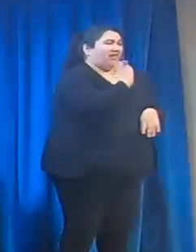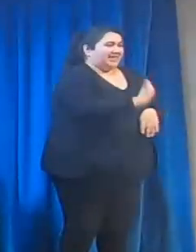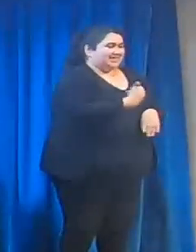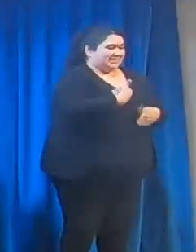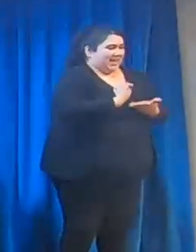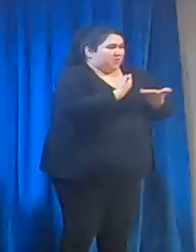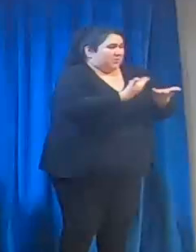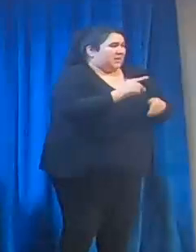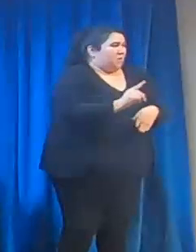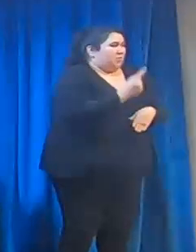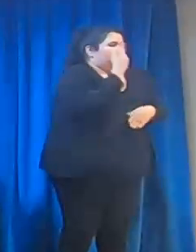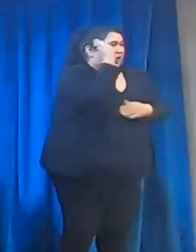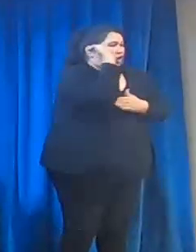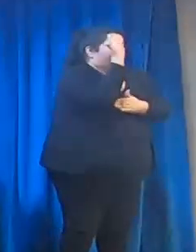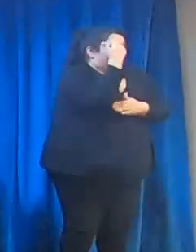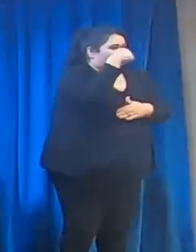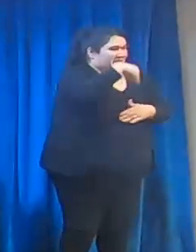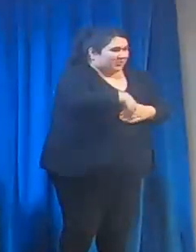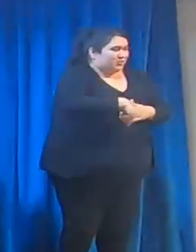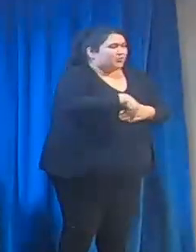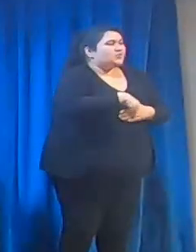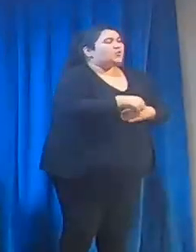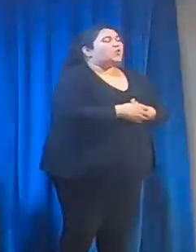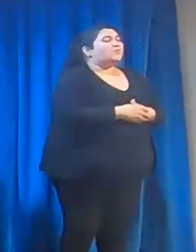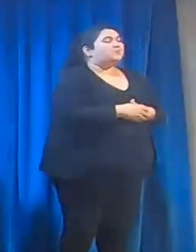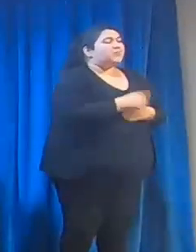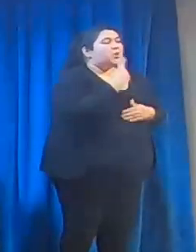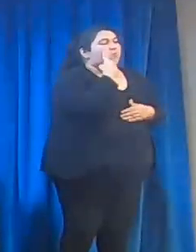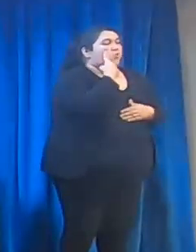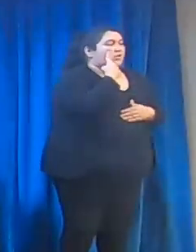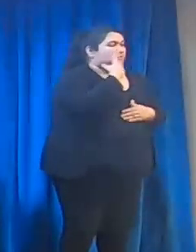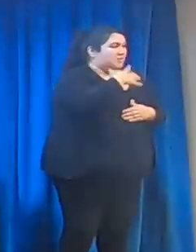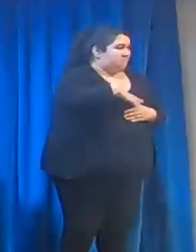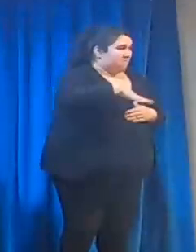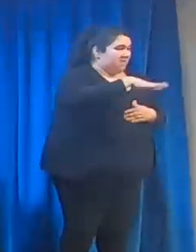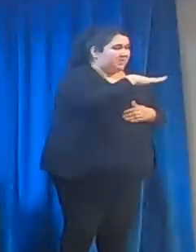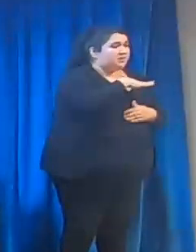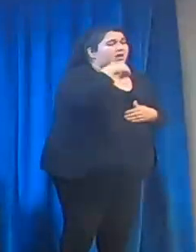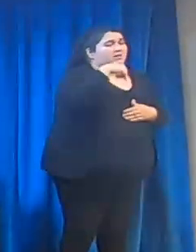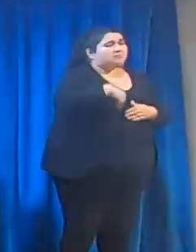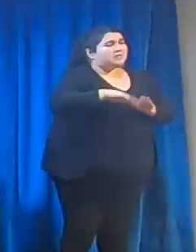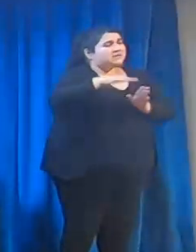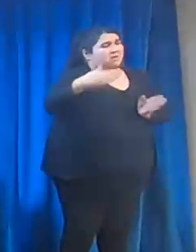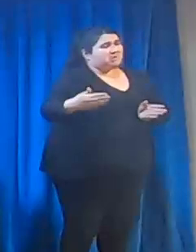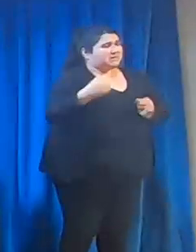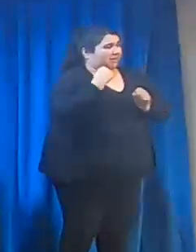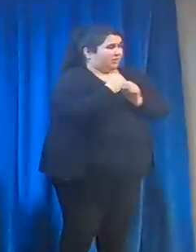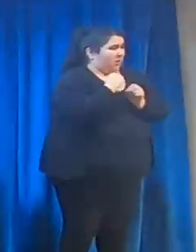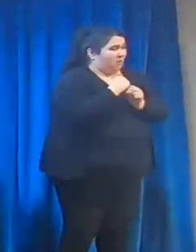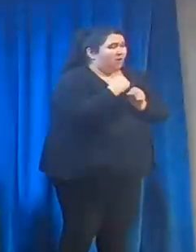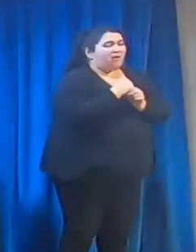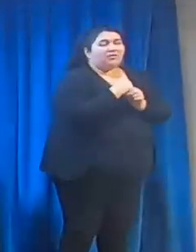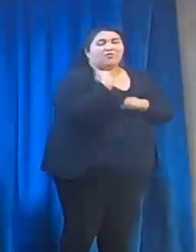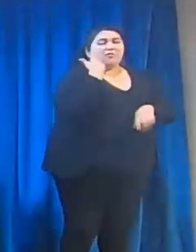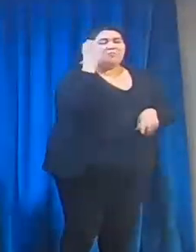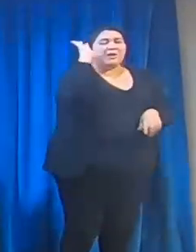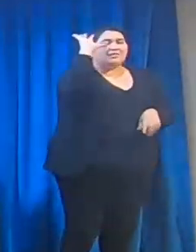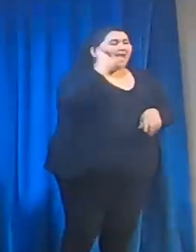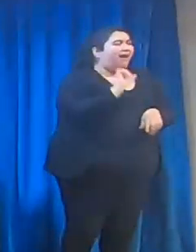invitación a este primer Congreso de Educación del municipio de San Martín y en particular a esta mesa de trabajo. Me